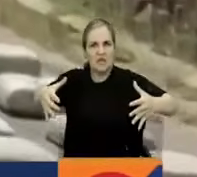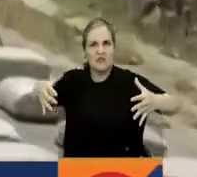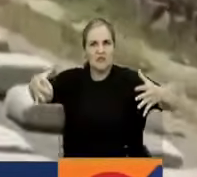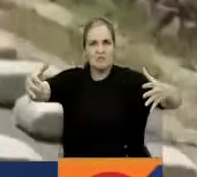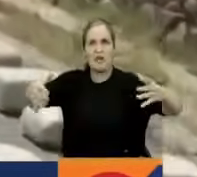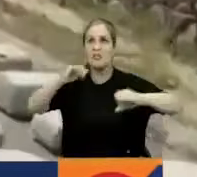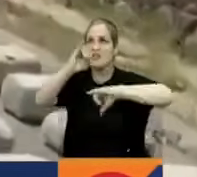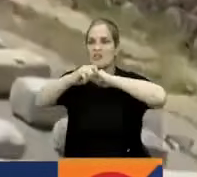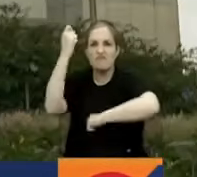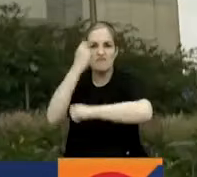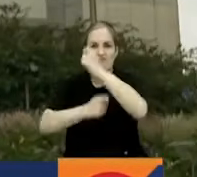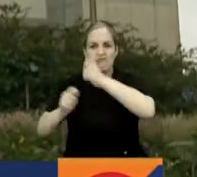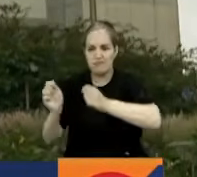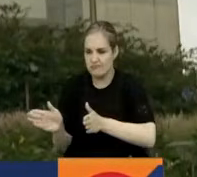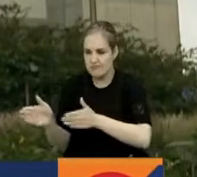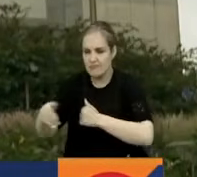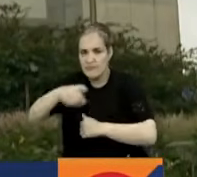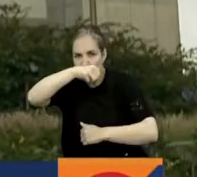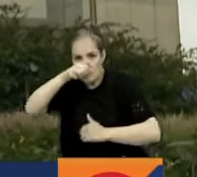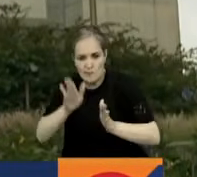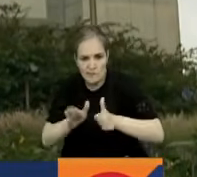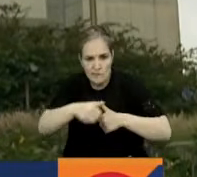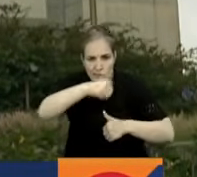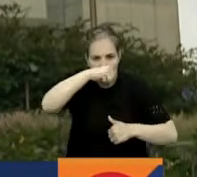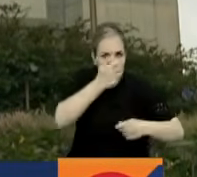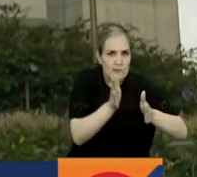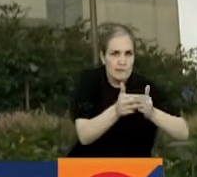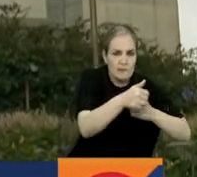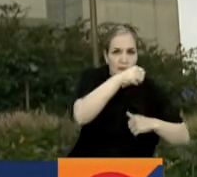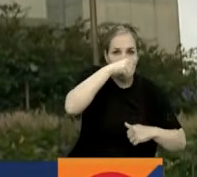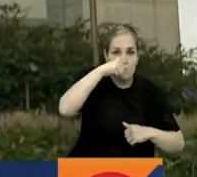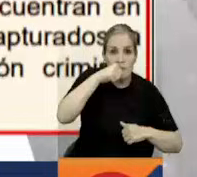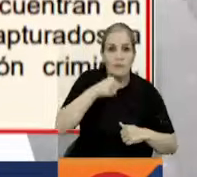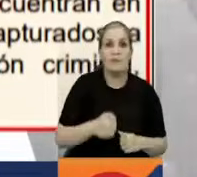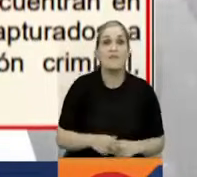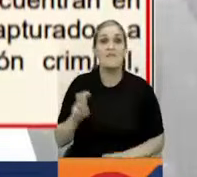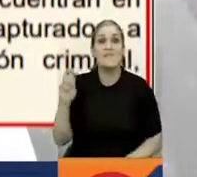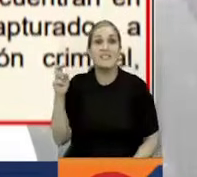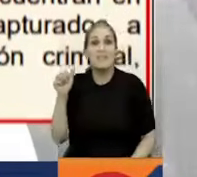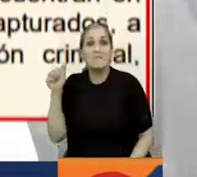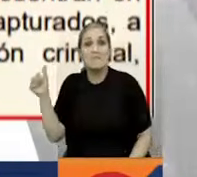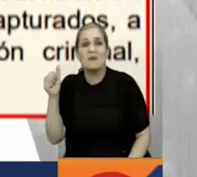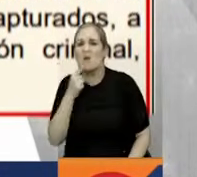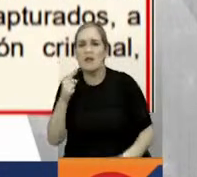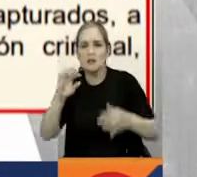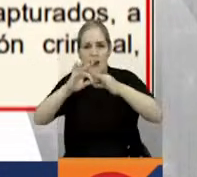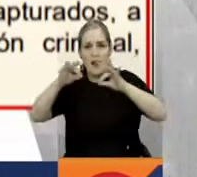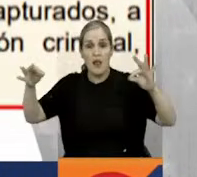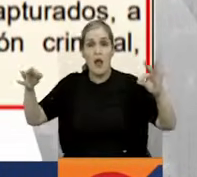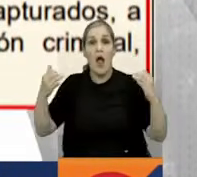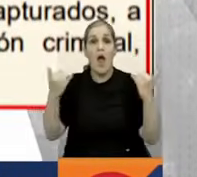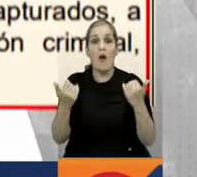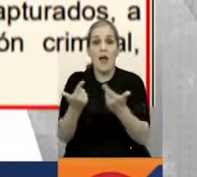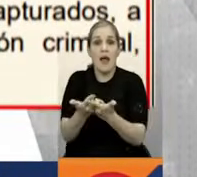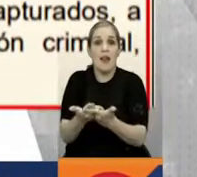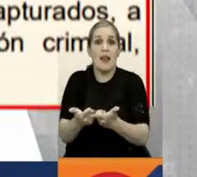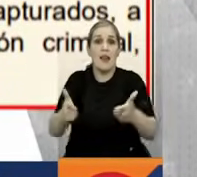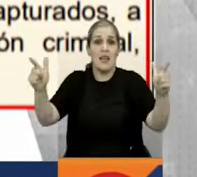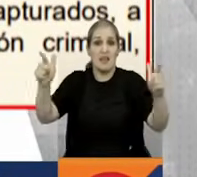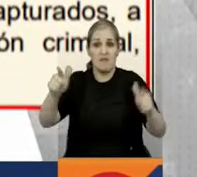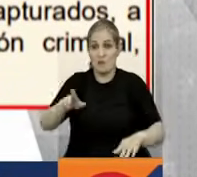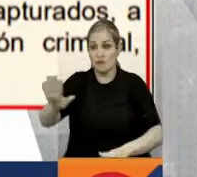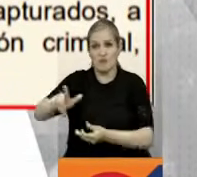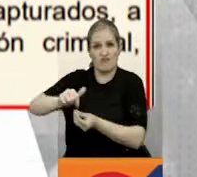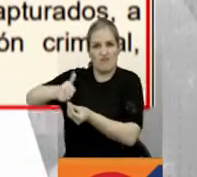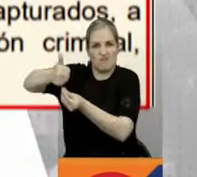el envío de cocaína. La misma Fiscalía señala: Actualmente se encuentran en libertad todos los cabecillas de